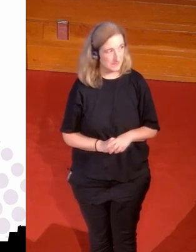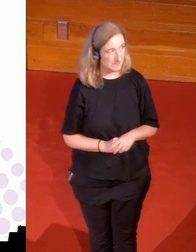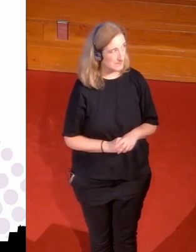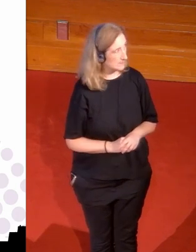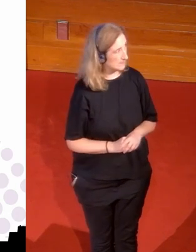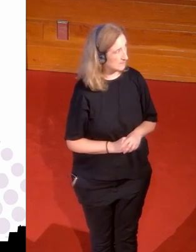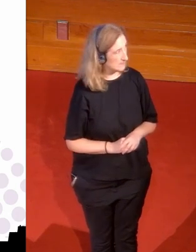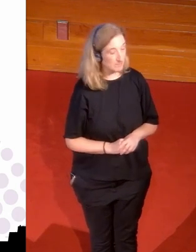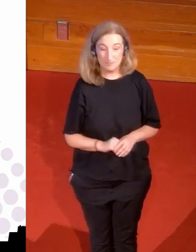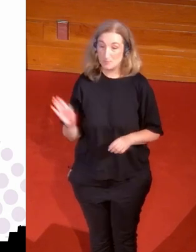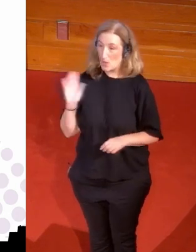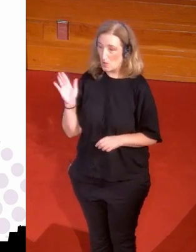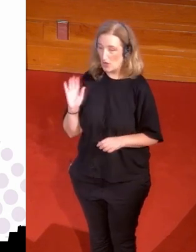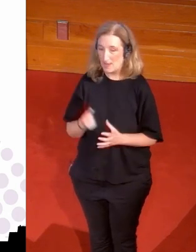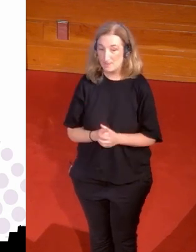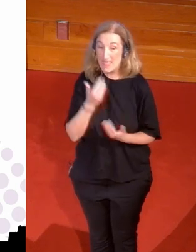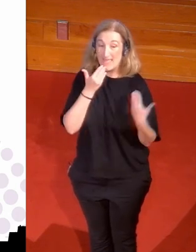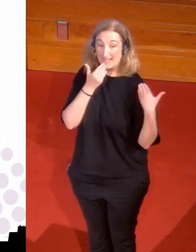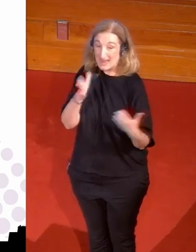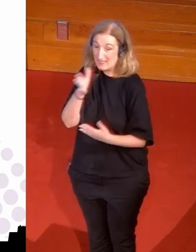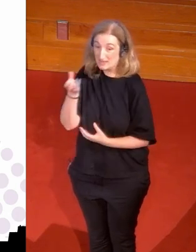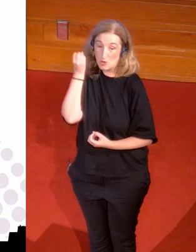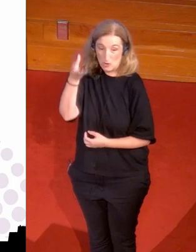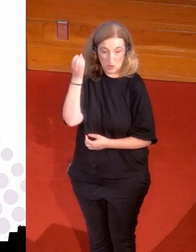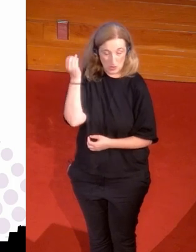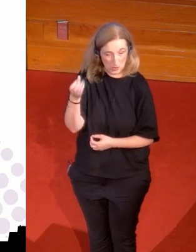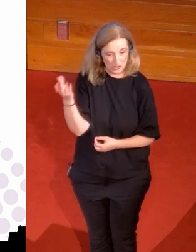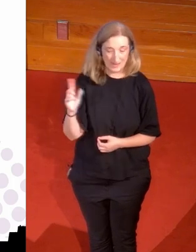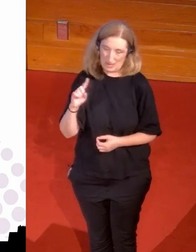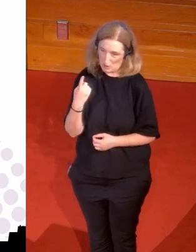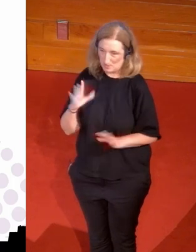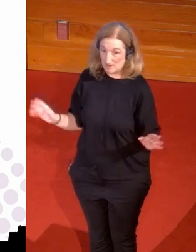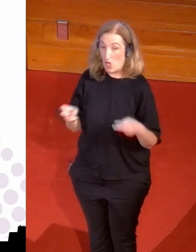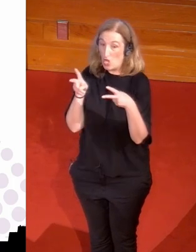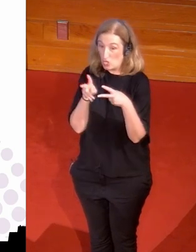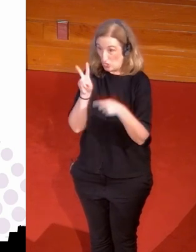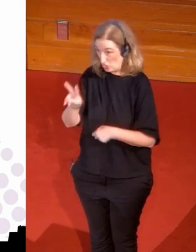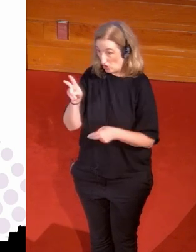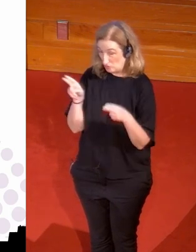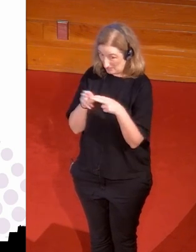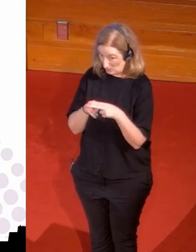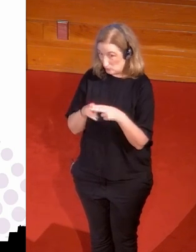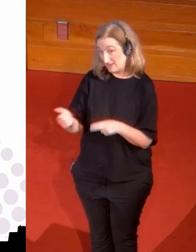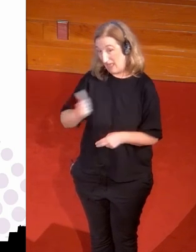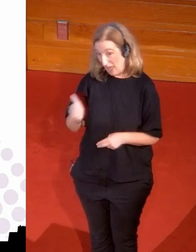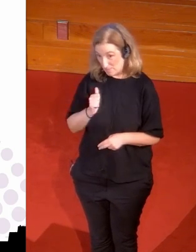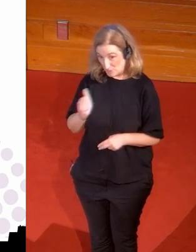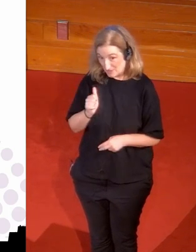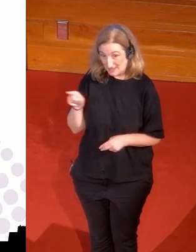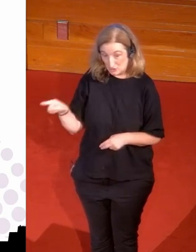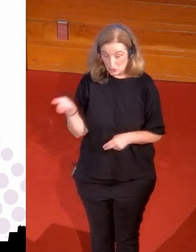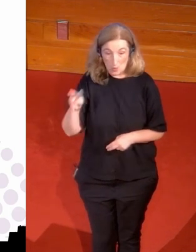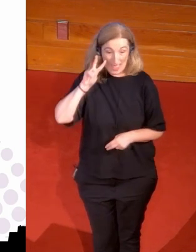mano Hola Sí bueno Gracias por la charla ante todo y tengo dos preguntas aprovechando su su su condición